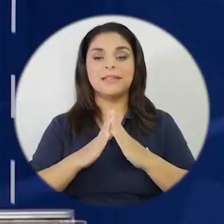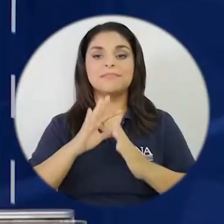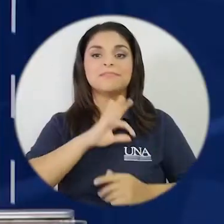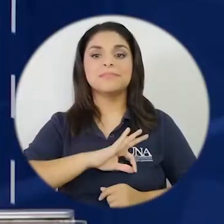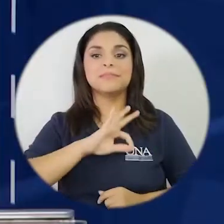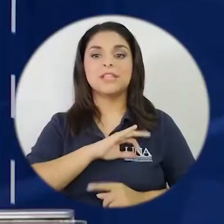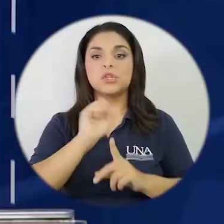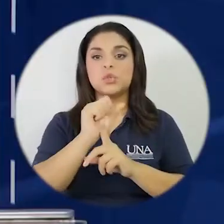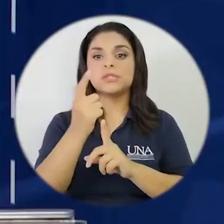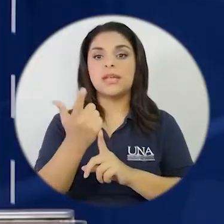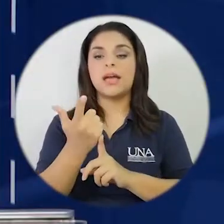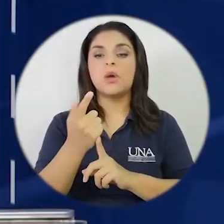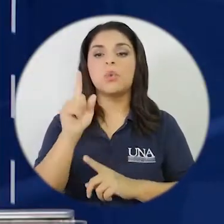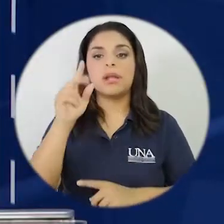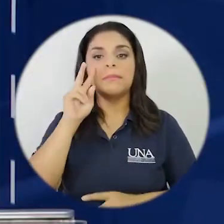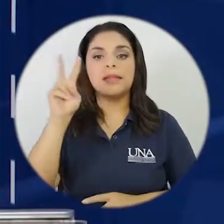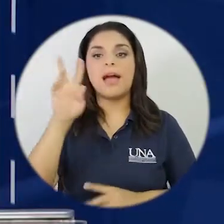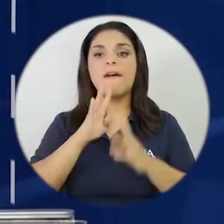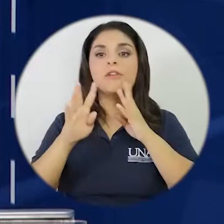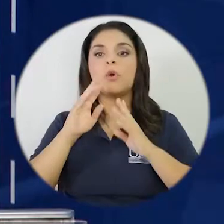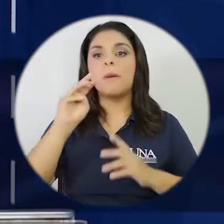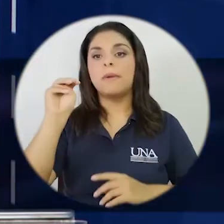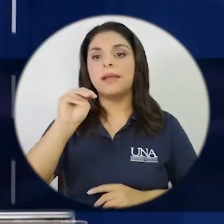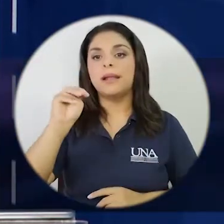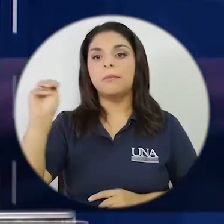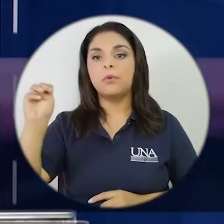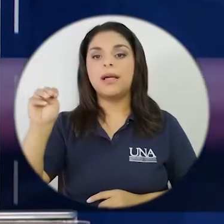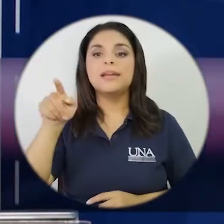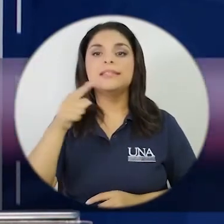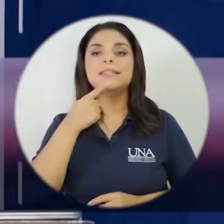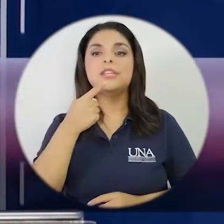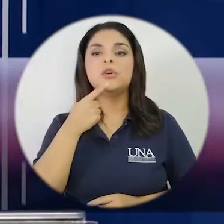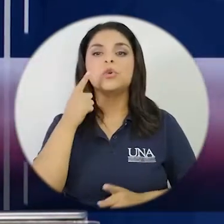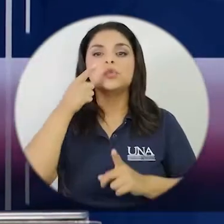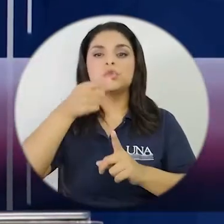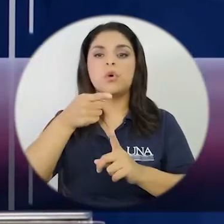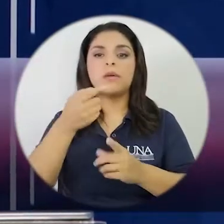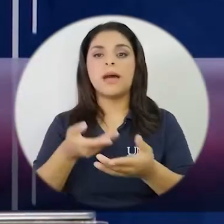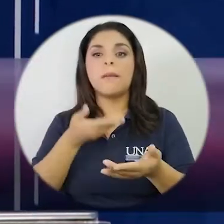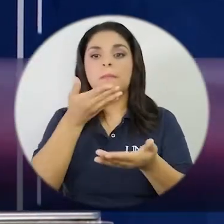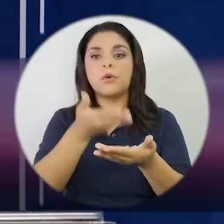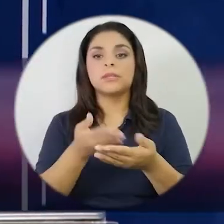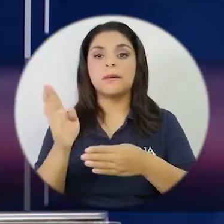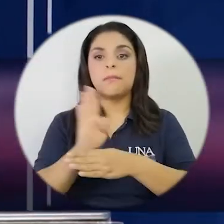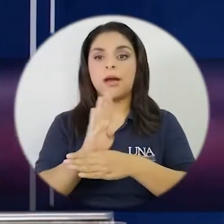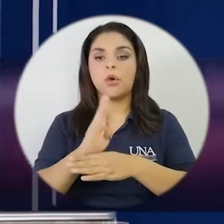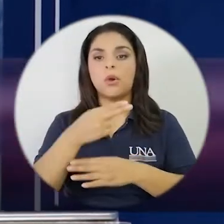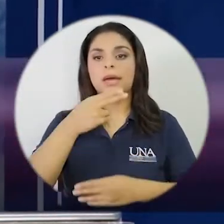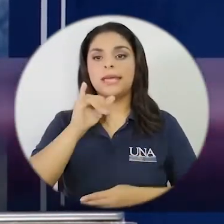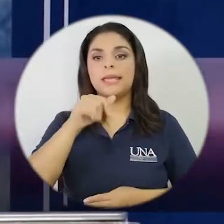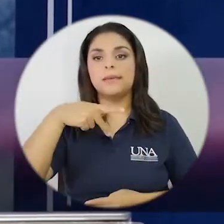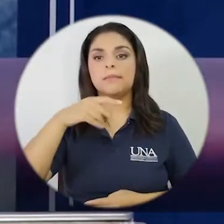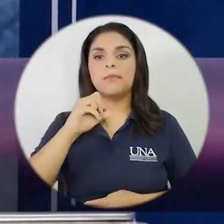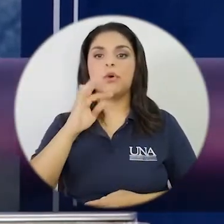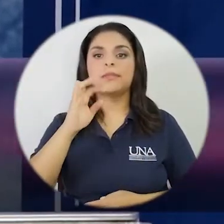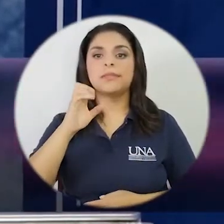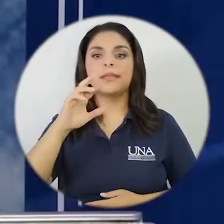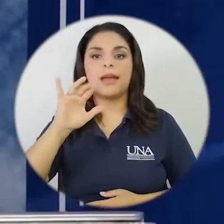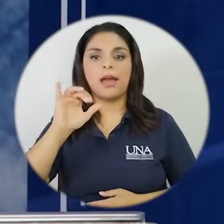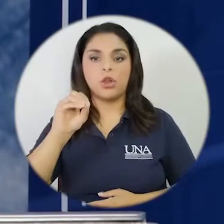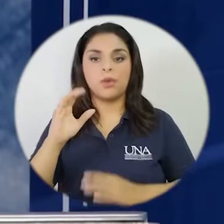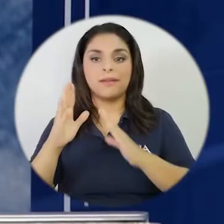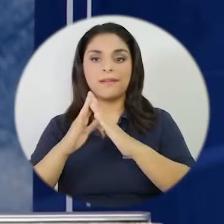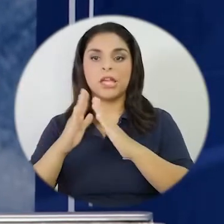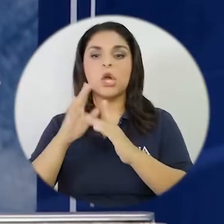de bienestar social, Una Mirada conversó con Marianela Morales, quien enumeró los aportes del Banco Hipotecario de la Vivienda, tanto por medio